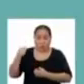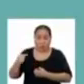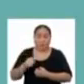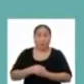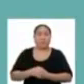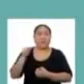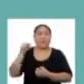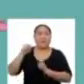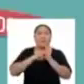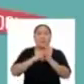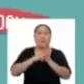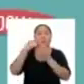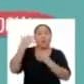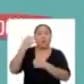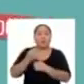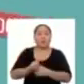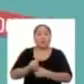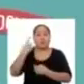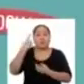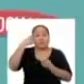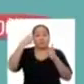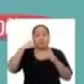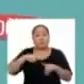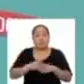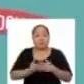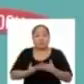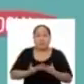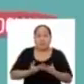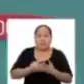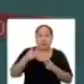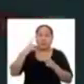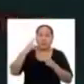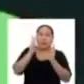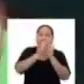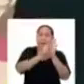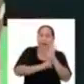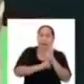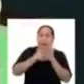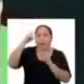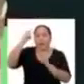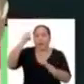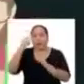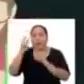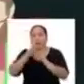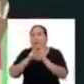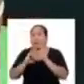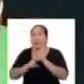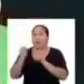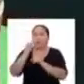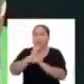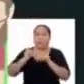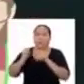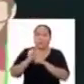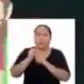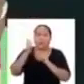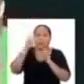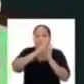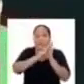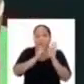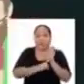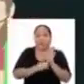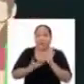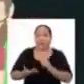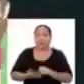económico define las reglas políticas, las reglas sociales y las reglas económicas. ¿Cuántos modelos económicos hay? Qué